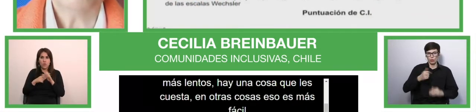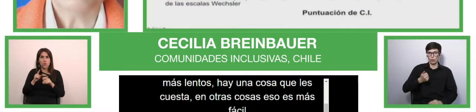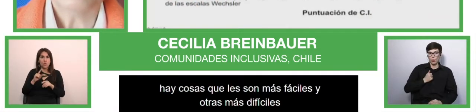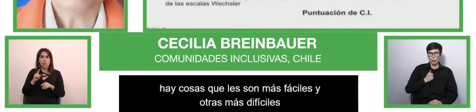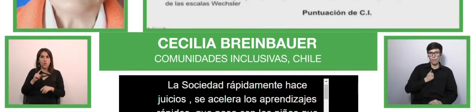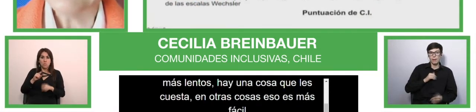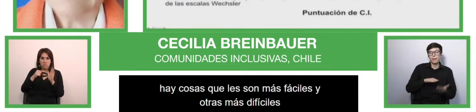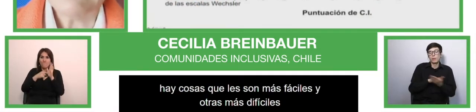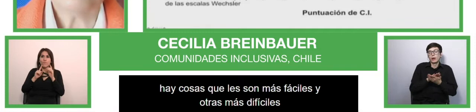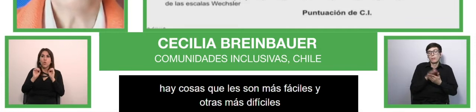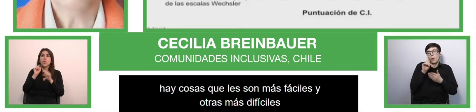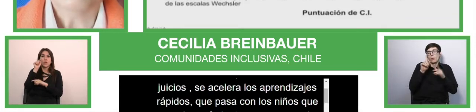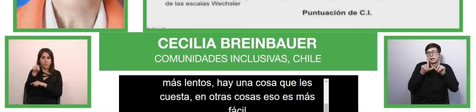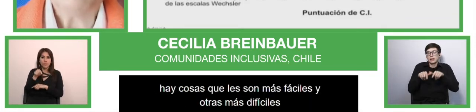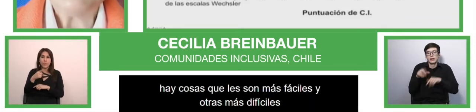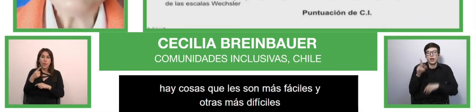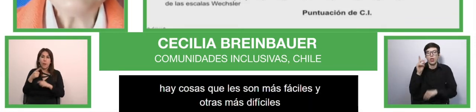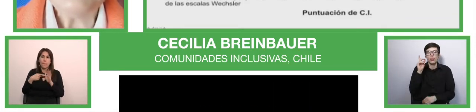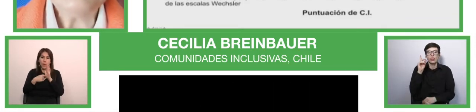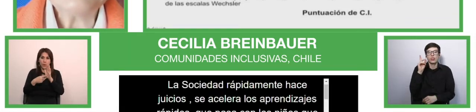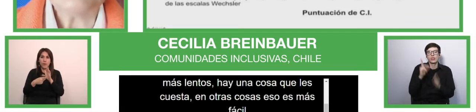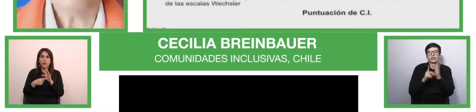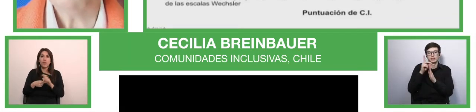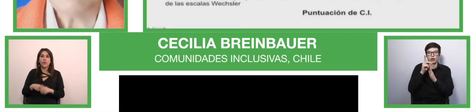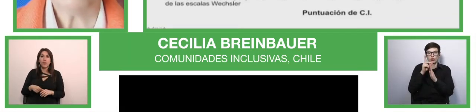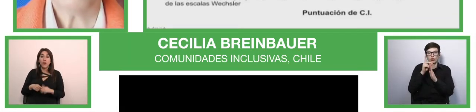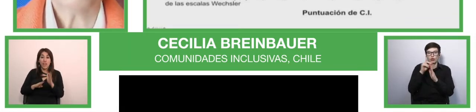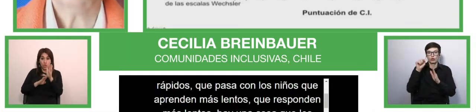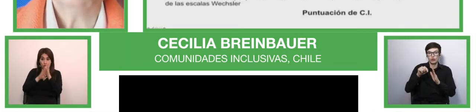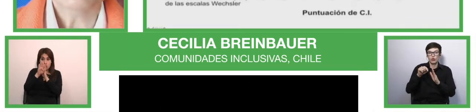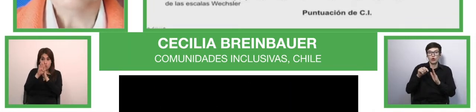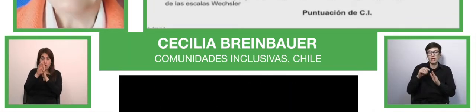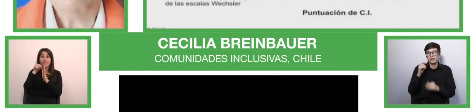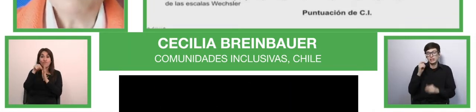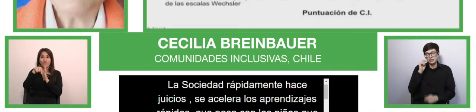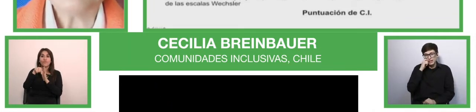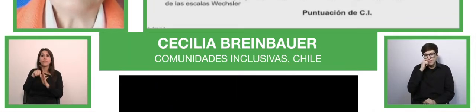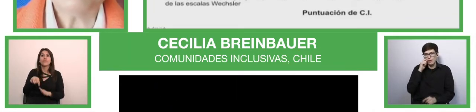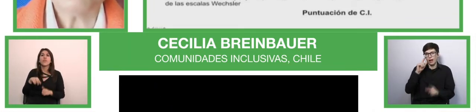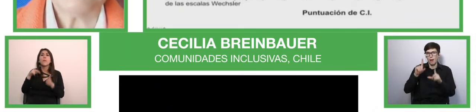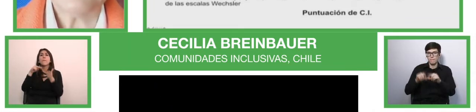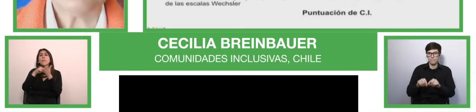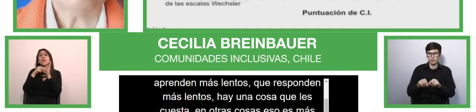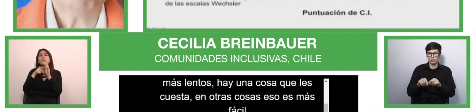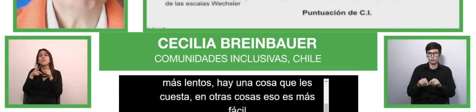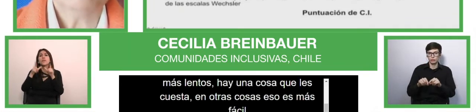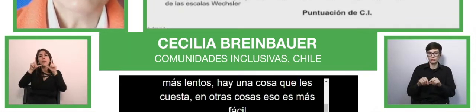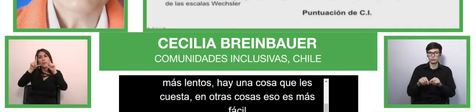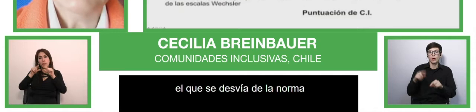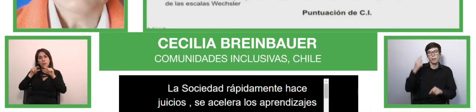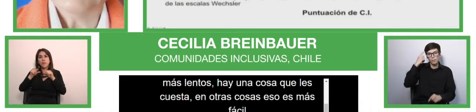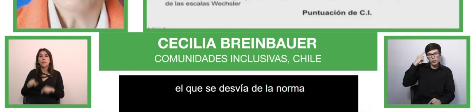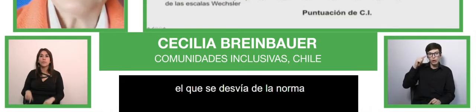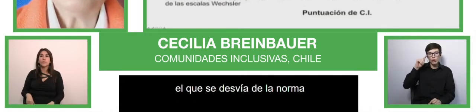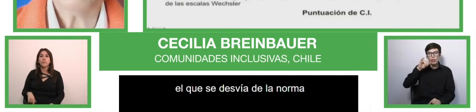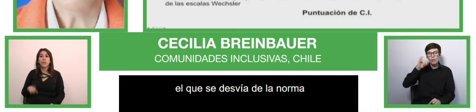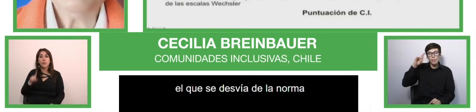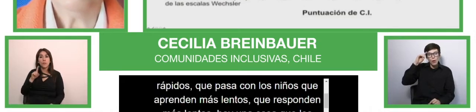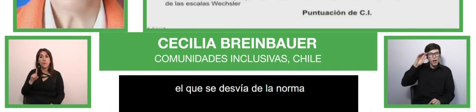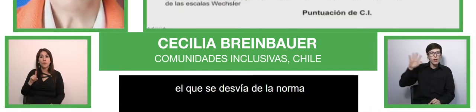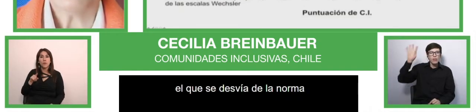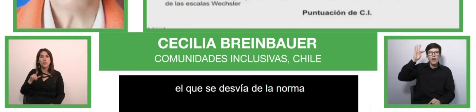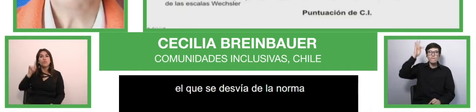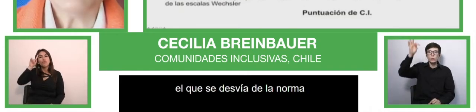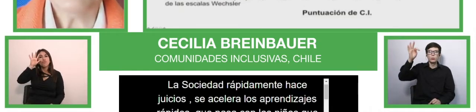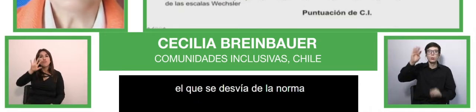desarrollo hacia abajo pareciera ser menos las expectativas bajan se usan